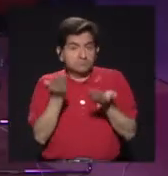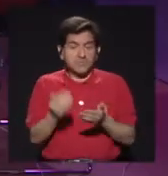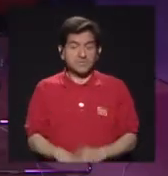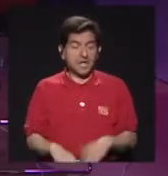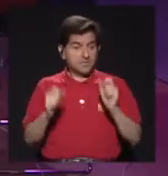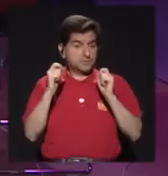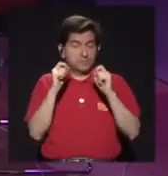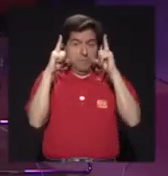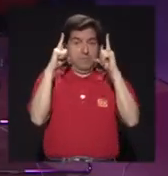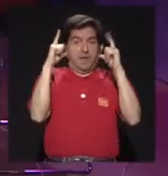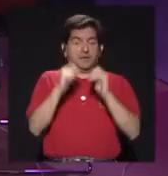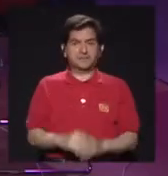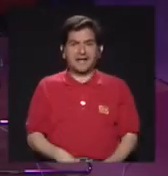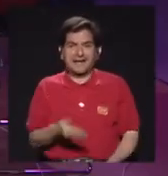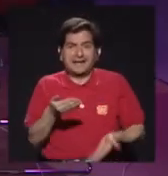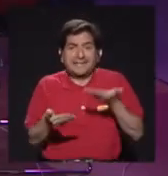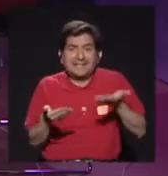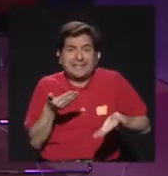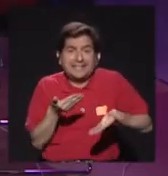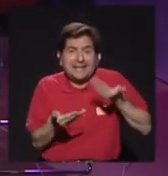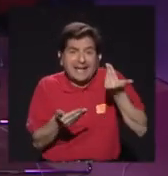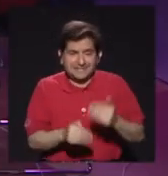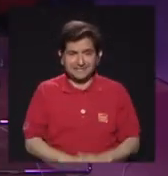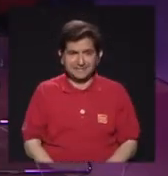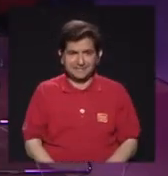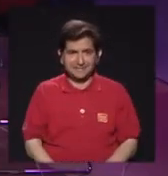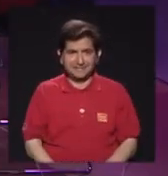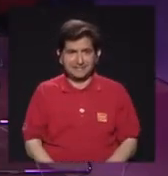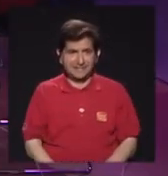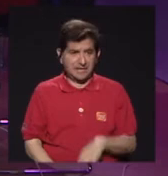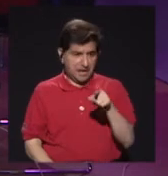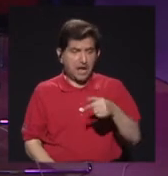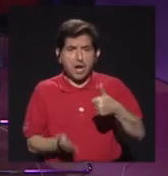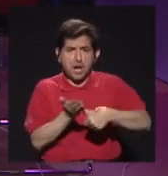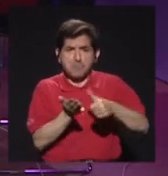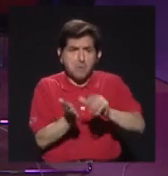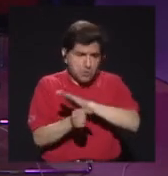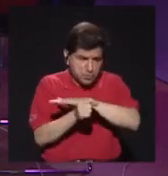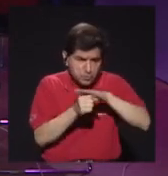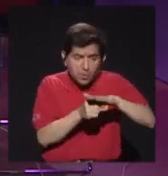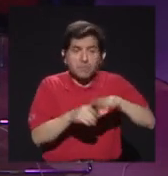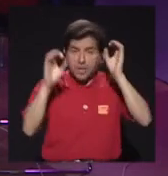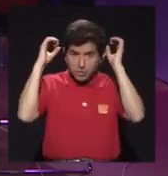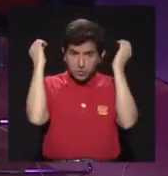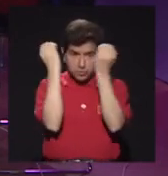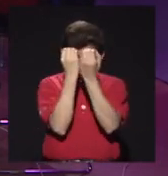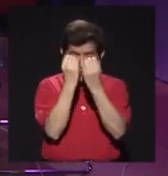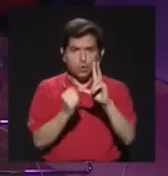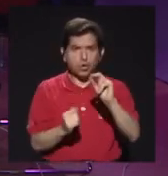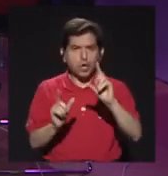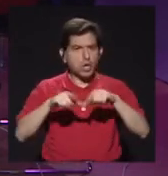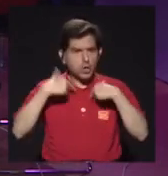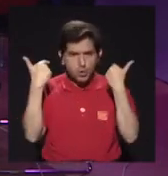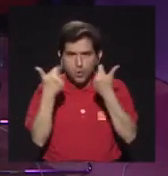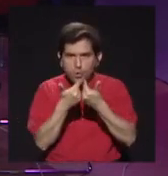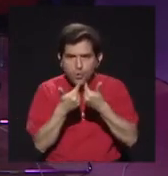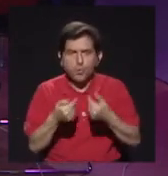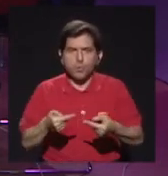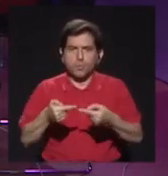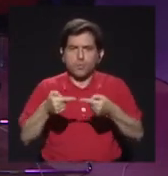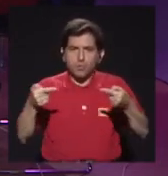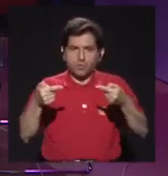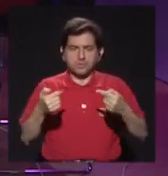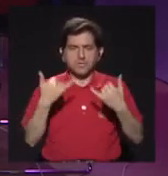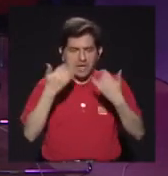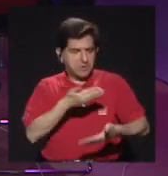sorpresivo es que casi logra los votos suficientes auto en solís y no el bloque de ccoo que